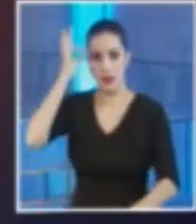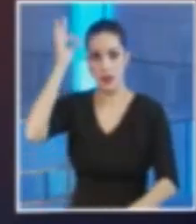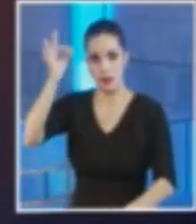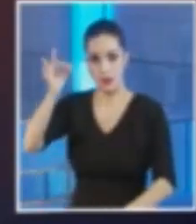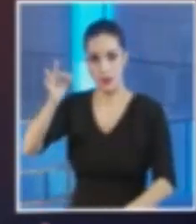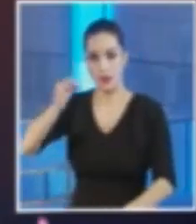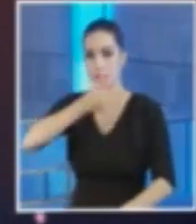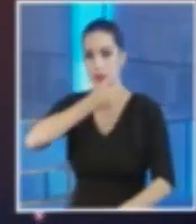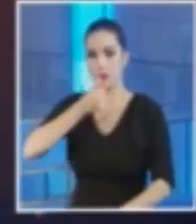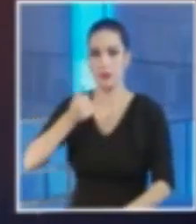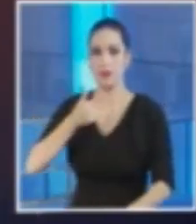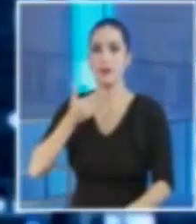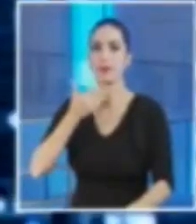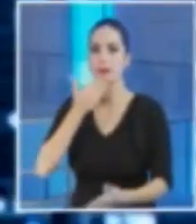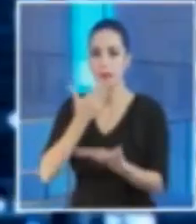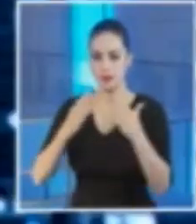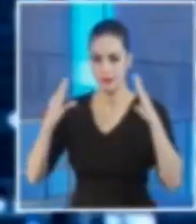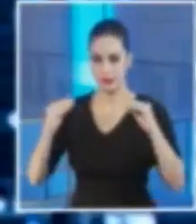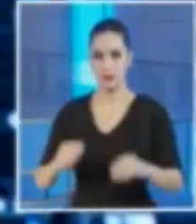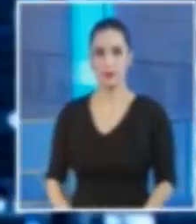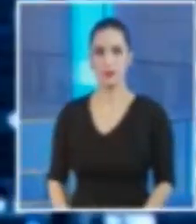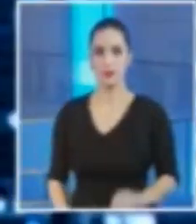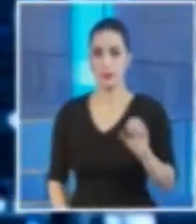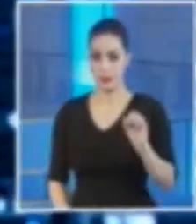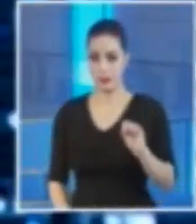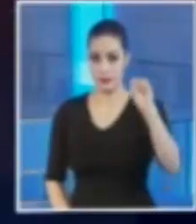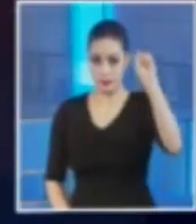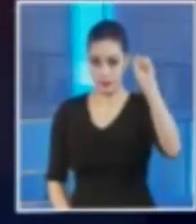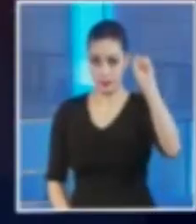merecen. Muchas gracias, buenas noches. Señor Saúl Méndez.